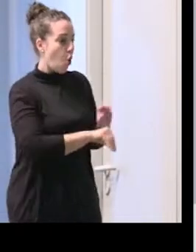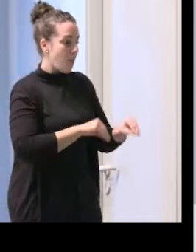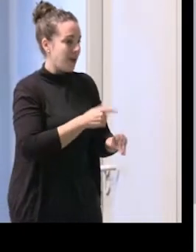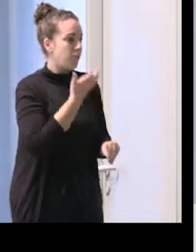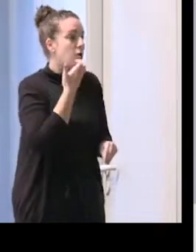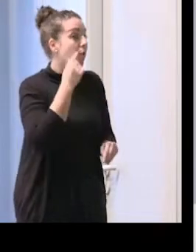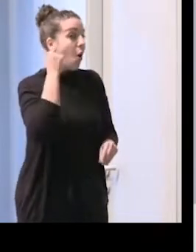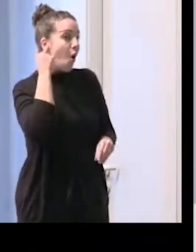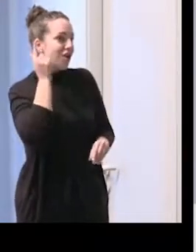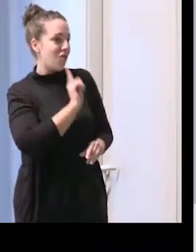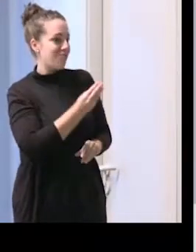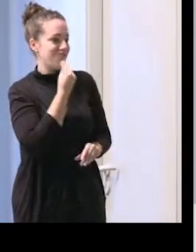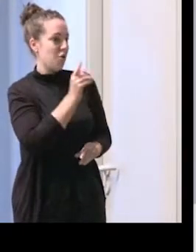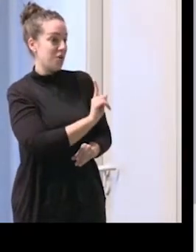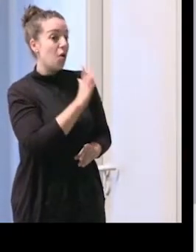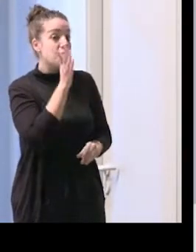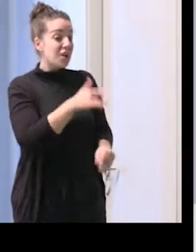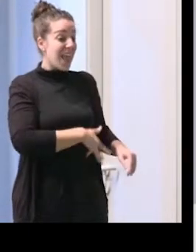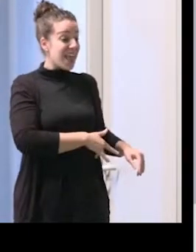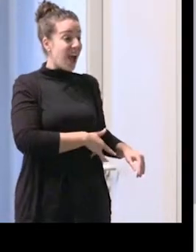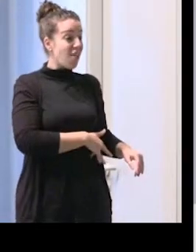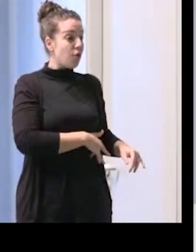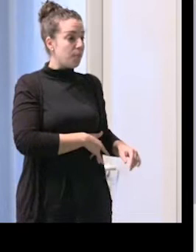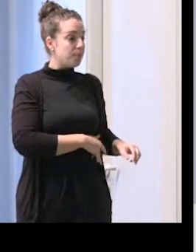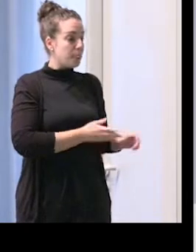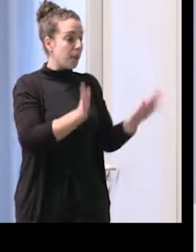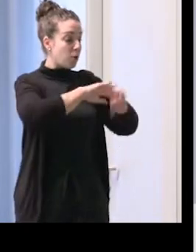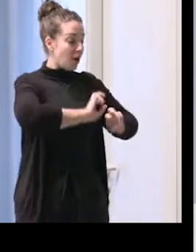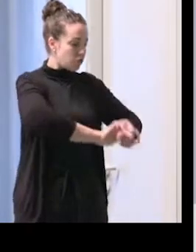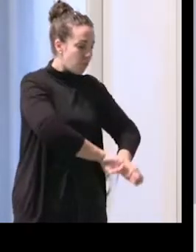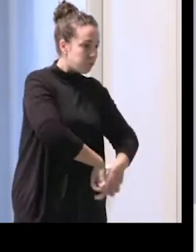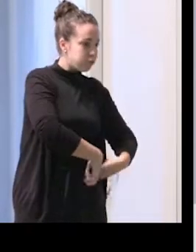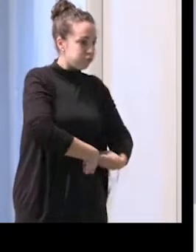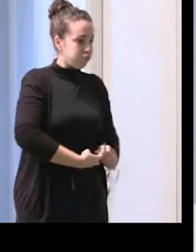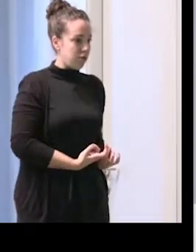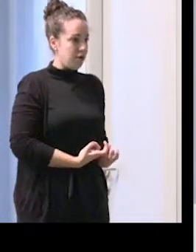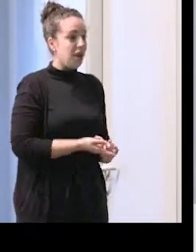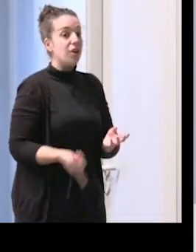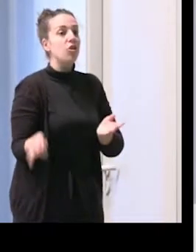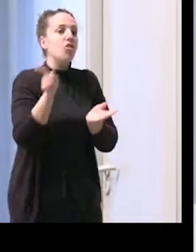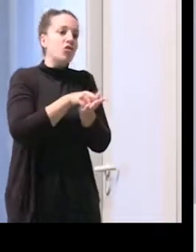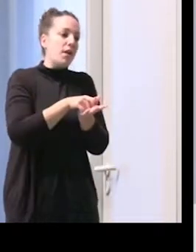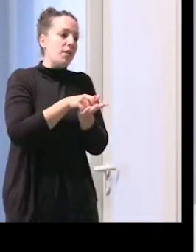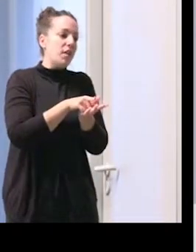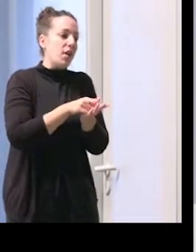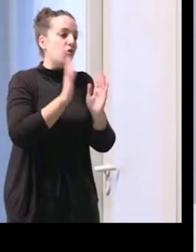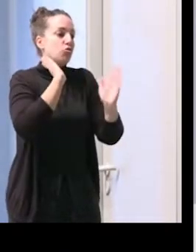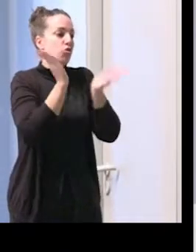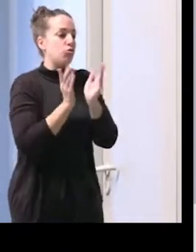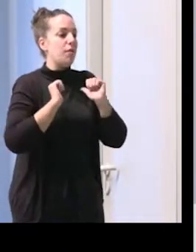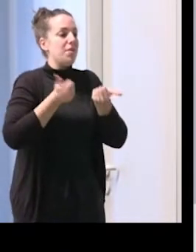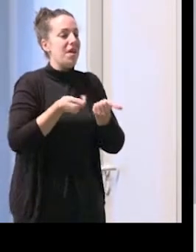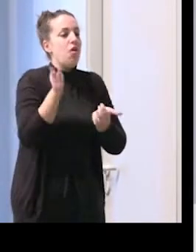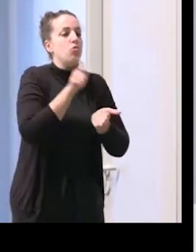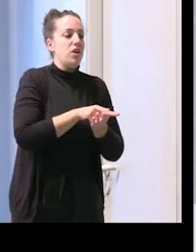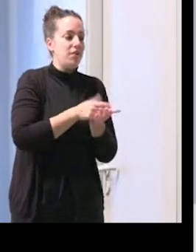oído, porque el hígado se regeneraba durante la noche y al otro día la tortura comenzaba nuevamente, entonces hacía la tortura permanente.